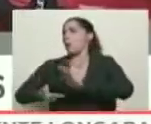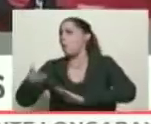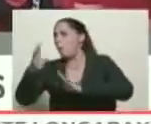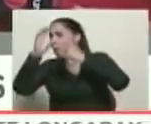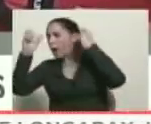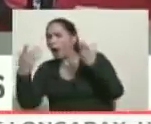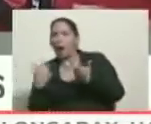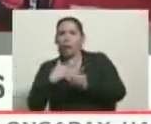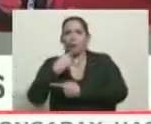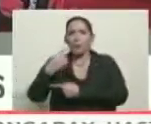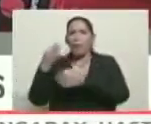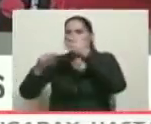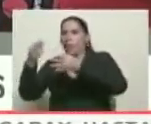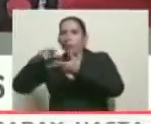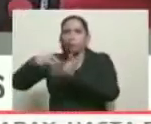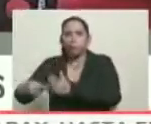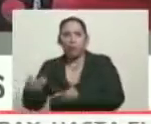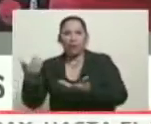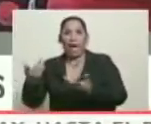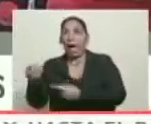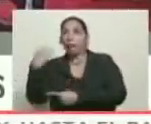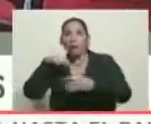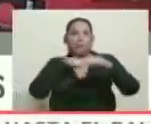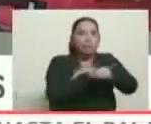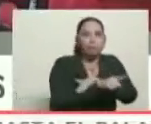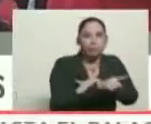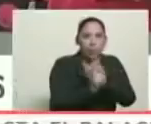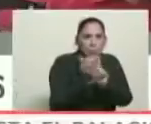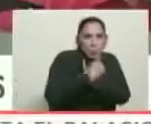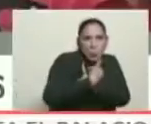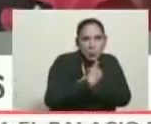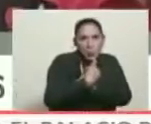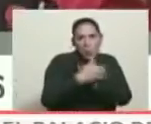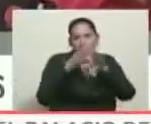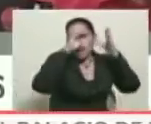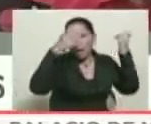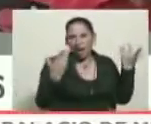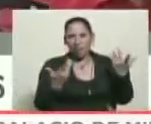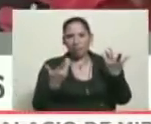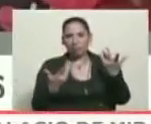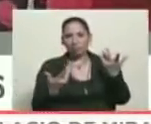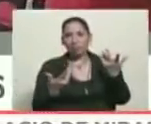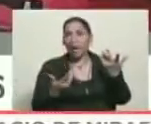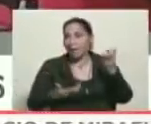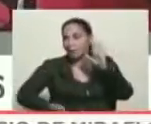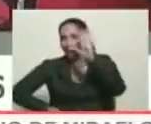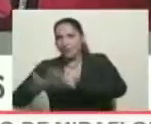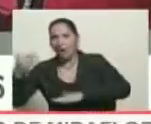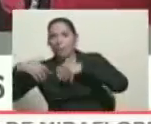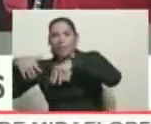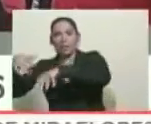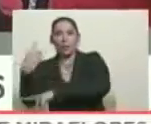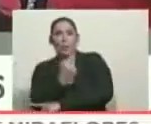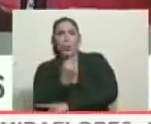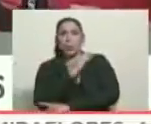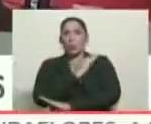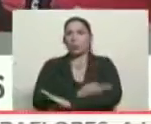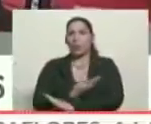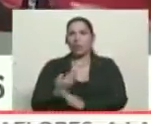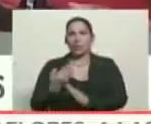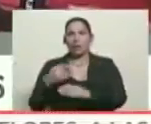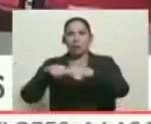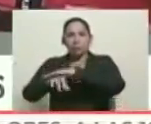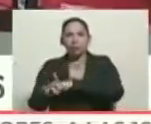porque eso significaría la derrota, ayer se encuevó en una embajada. Los que se llevaron como militares, la única oferta que le tenían, te vas por una embajada